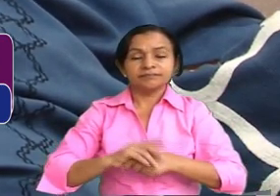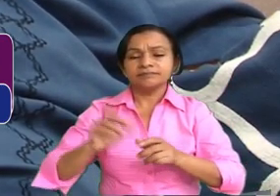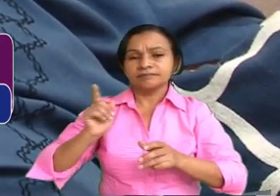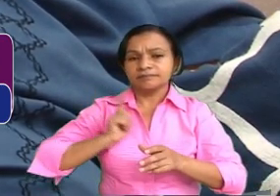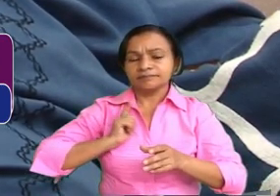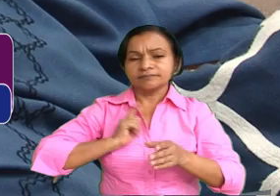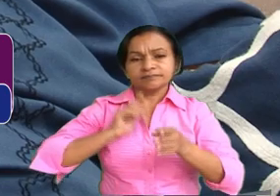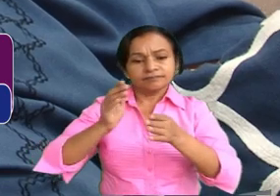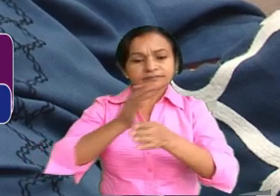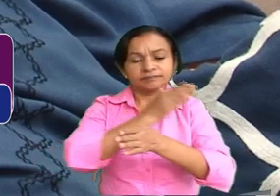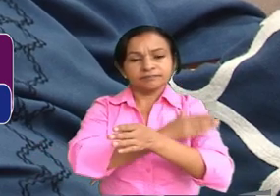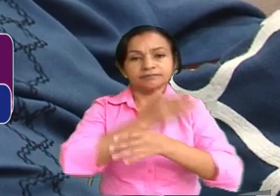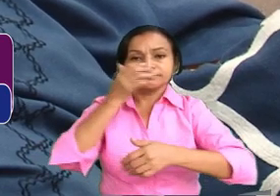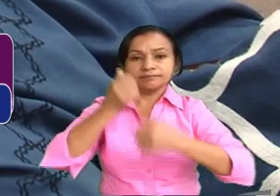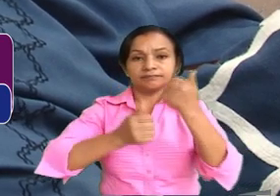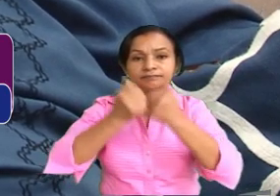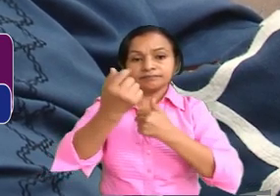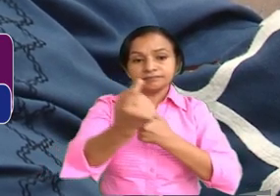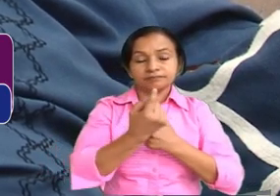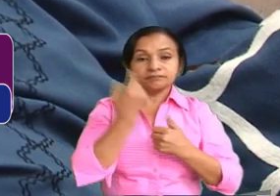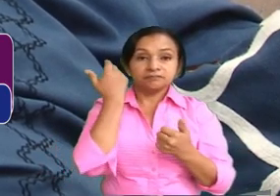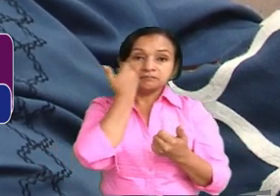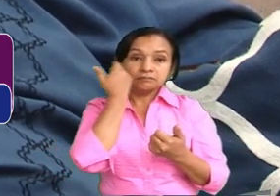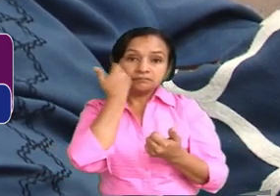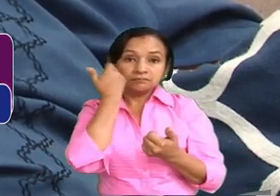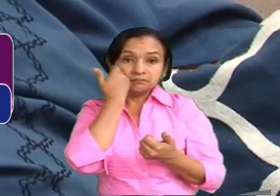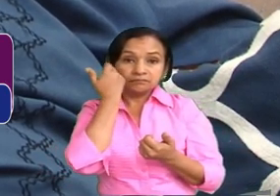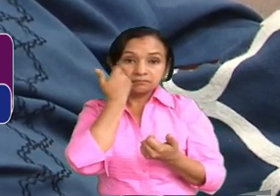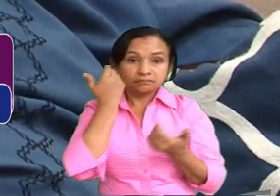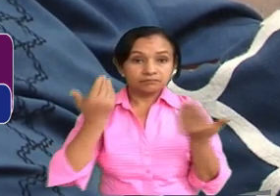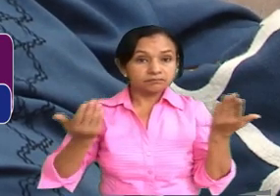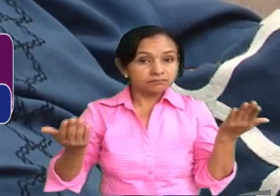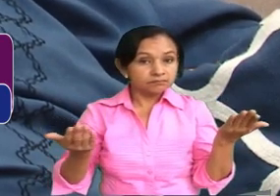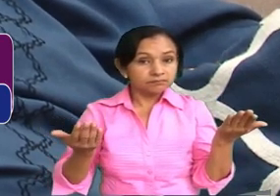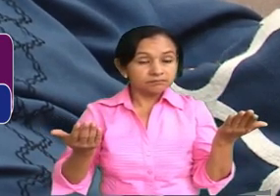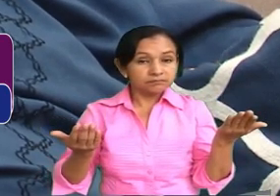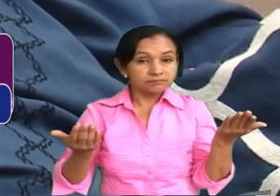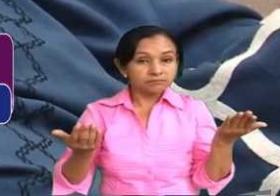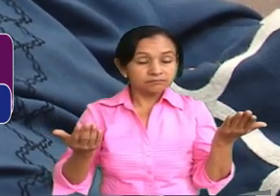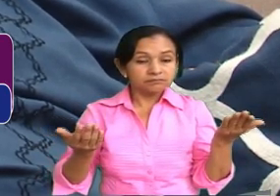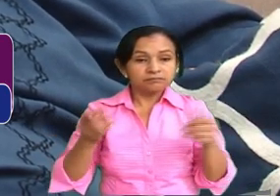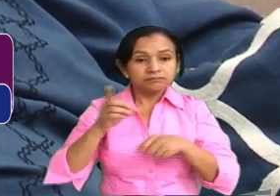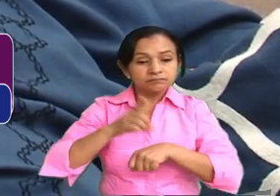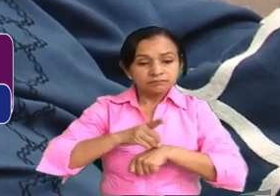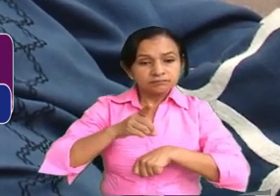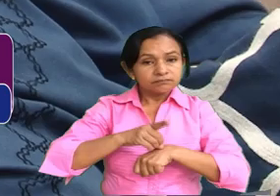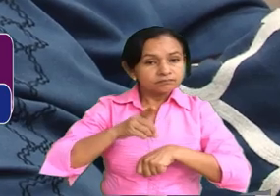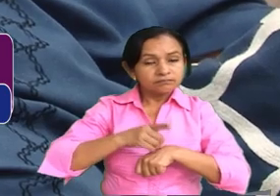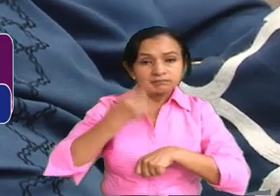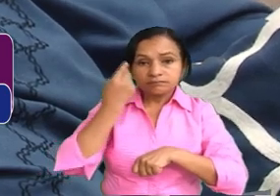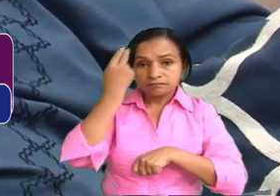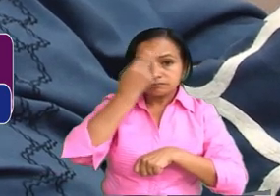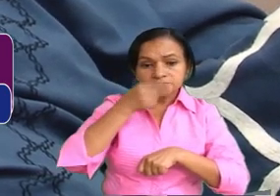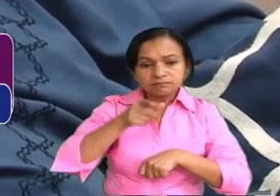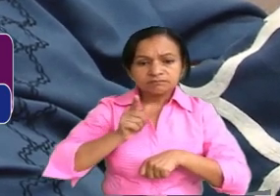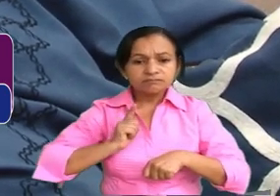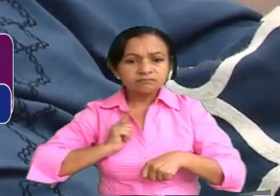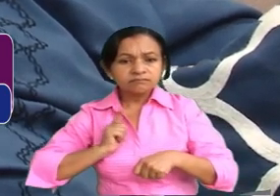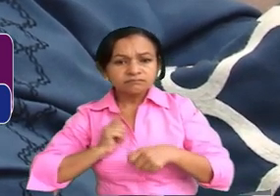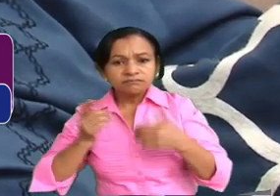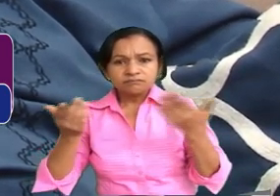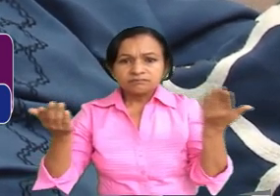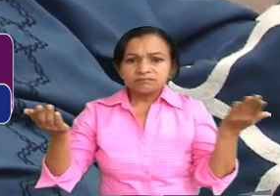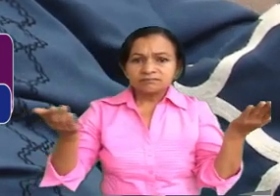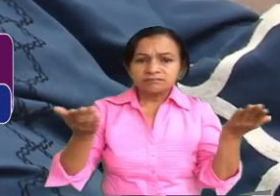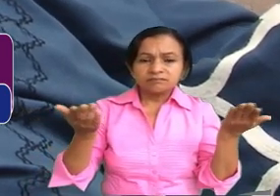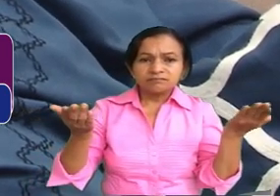existía el problema de que llegaba alguien enfermo y le decía al doctor que lo que tenía, el doctor